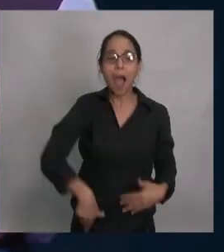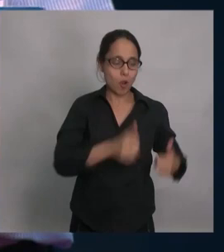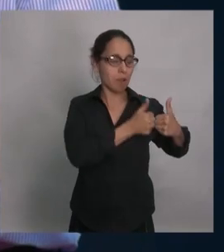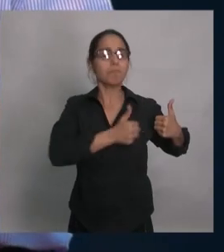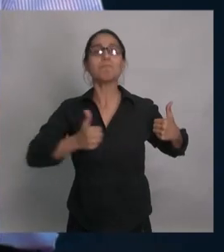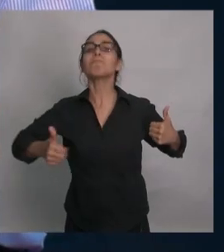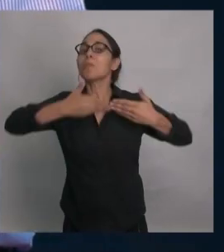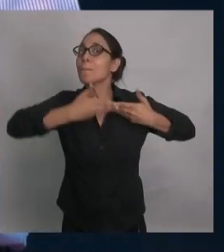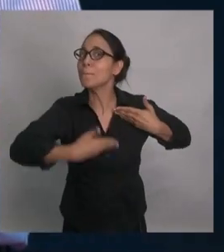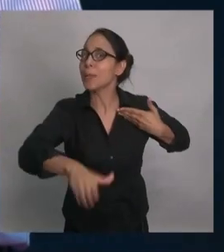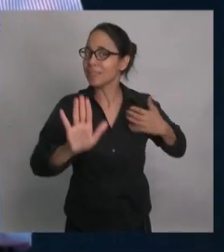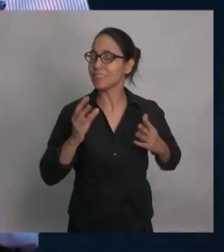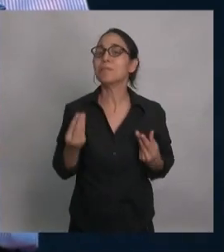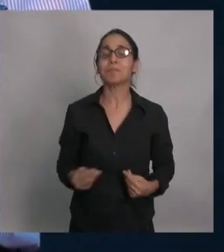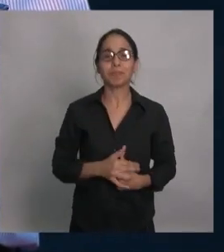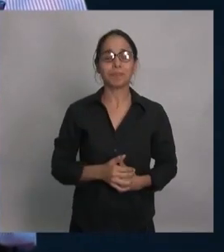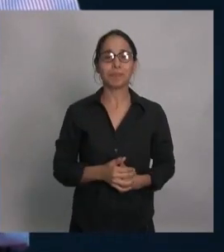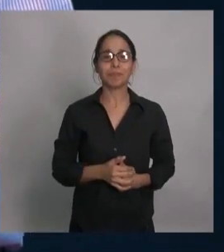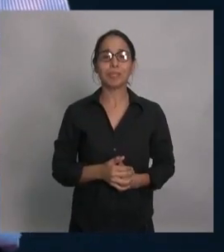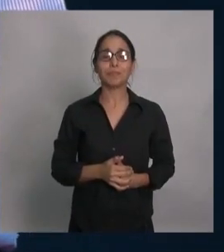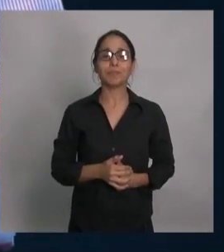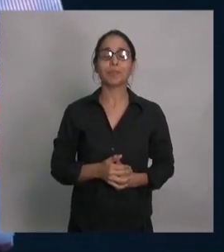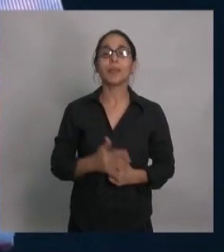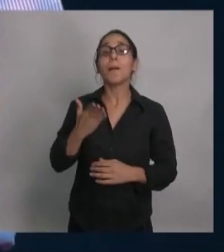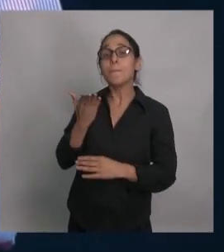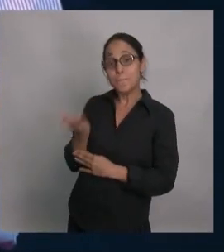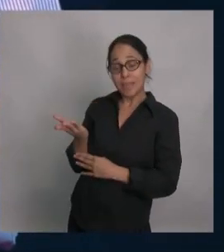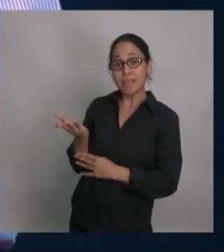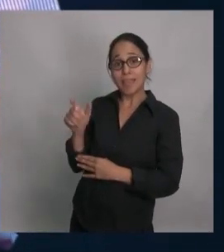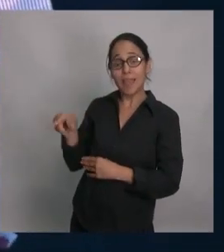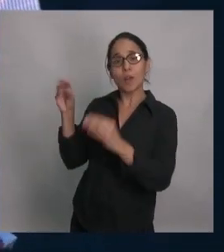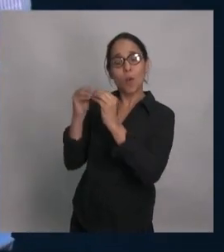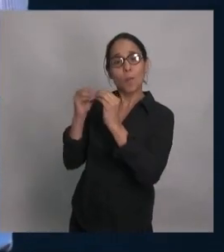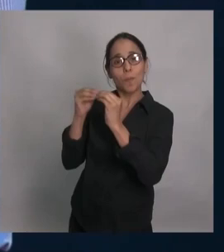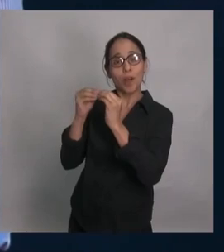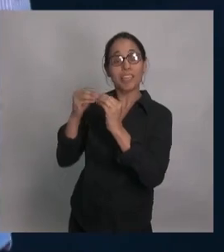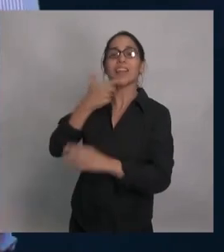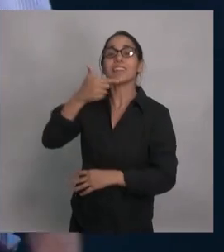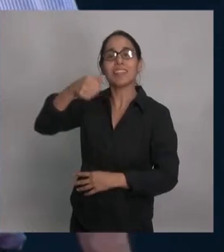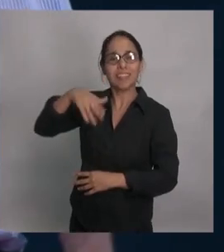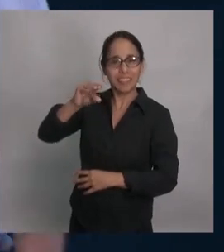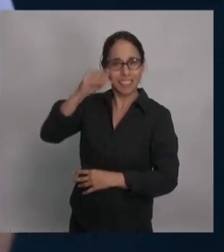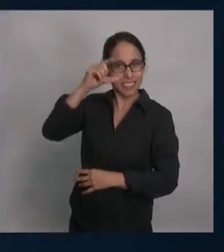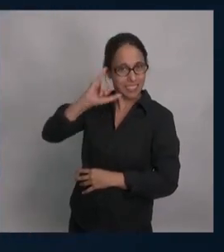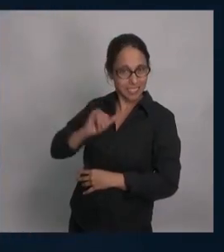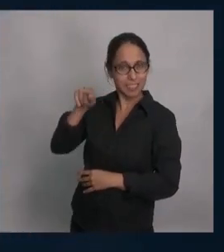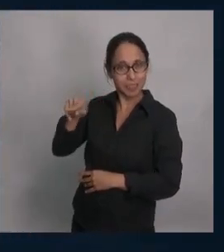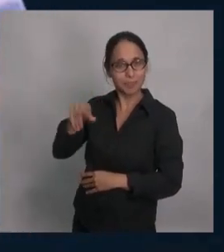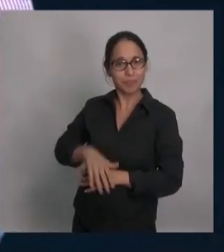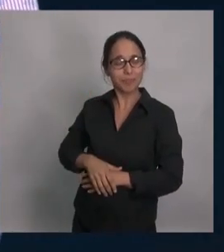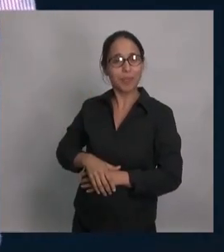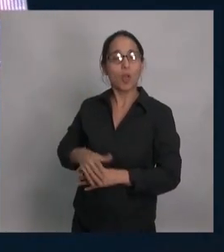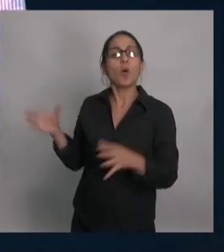y le vamos a pedir a la compañera Beatriz Sánchez del